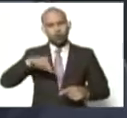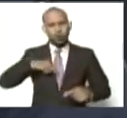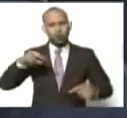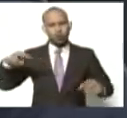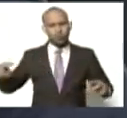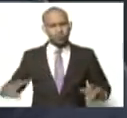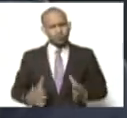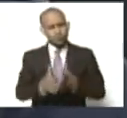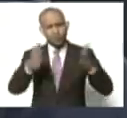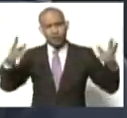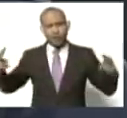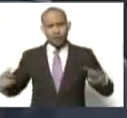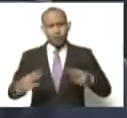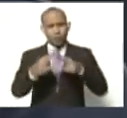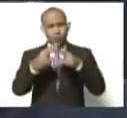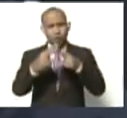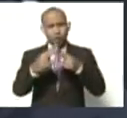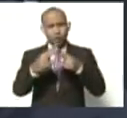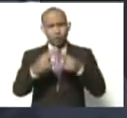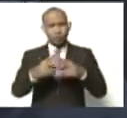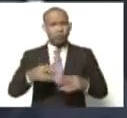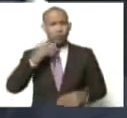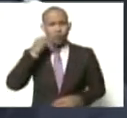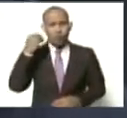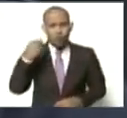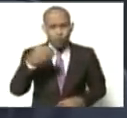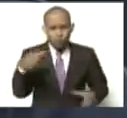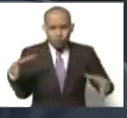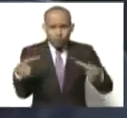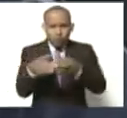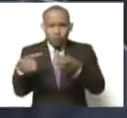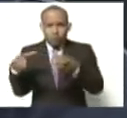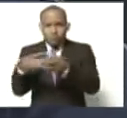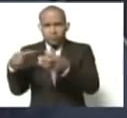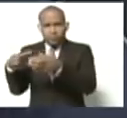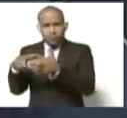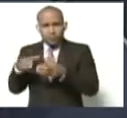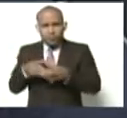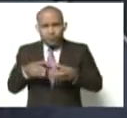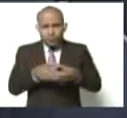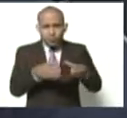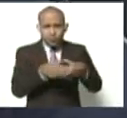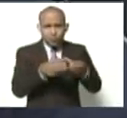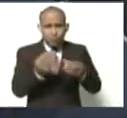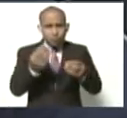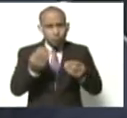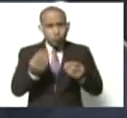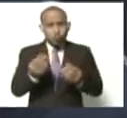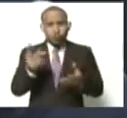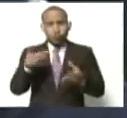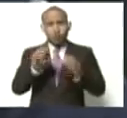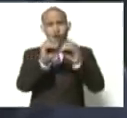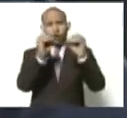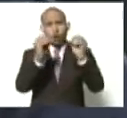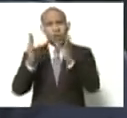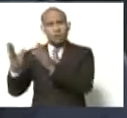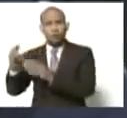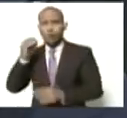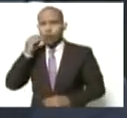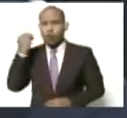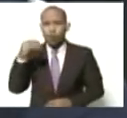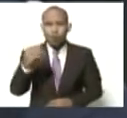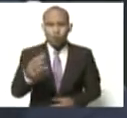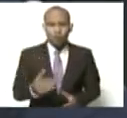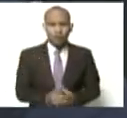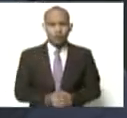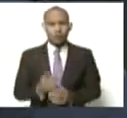encuentro con todos los movimientos de juventudes diversos. Impresionante, presidente, la cantidad de organizaciones juveniles que